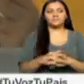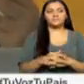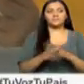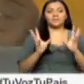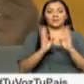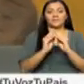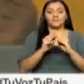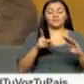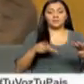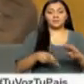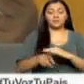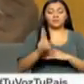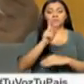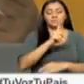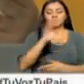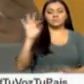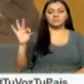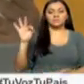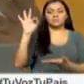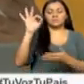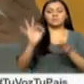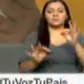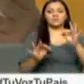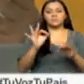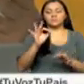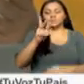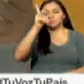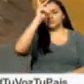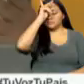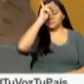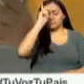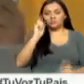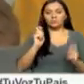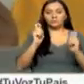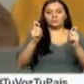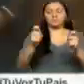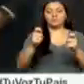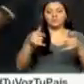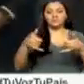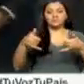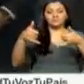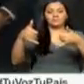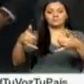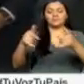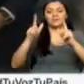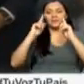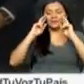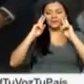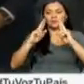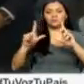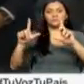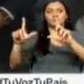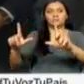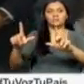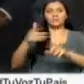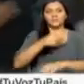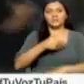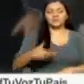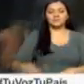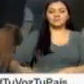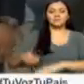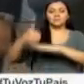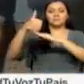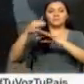inaugural, Bonifaz Meneses, representante de la Justicia del Perú, entregó una placa de reconocimiento a Gustavo Yalc por los grandes pasos